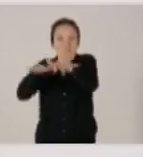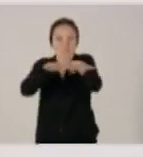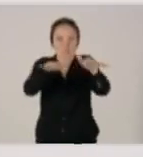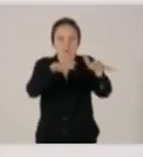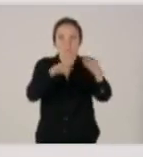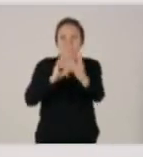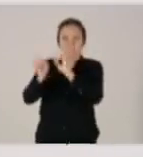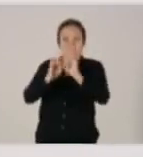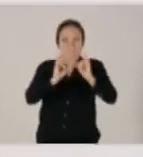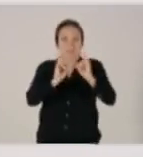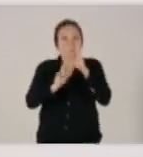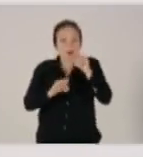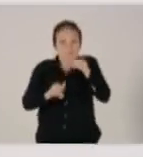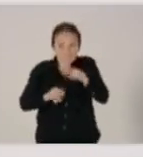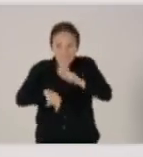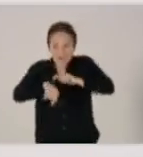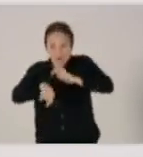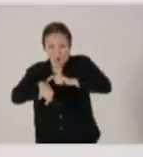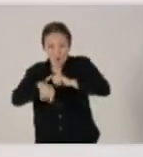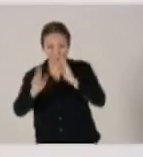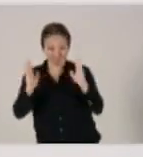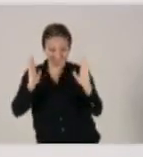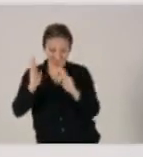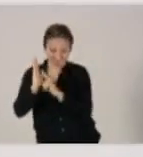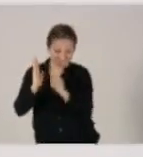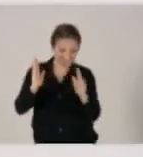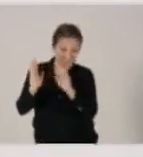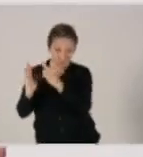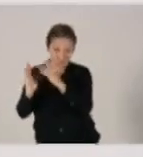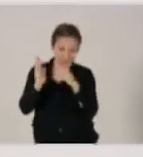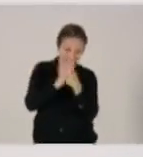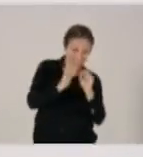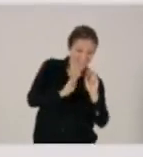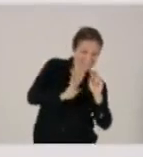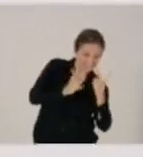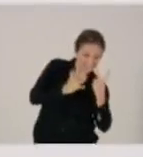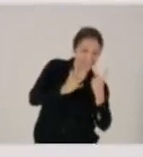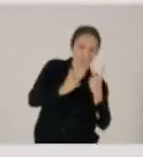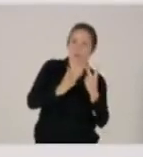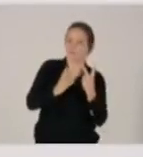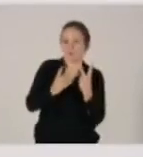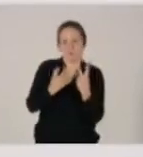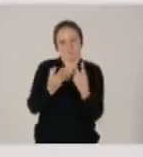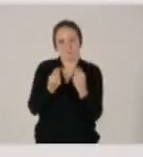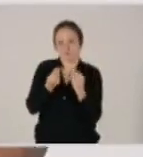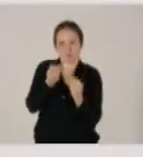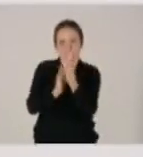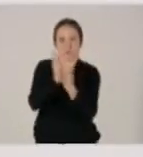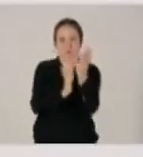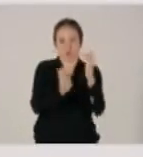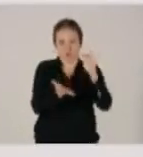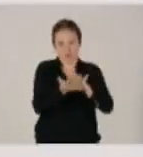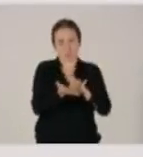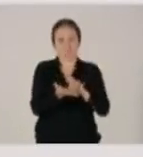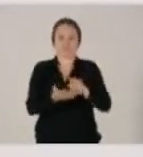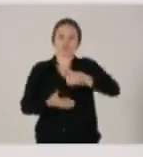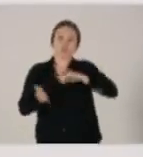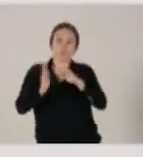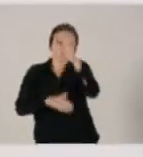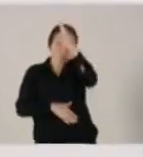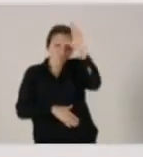actividad en esa en esas horas normalmente normalmente cuando las condiciones en verano Aquí van cambiando de condiciones de calor a